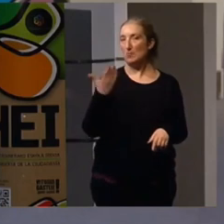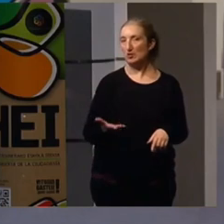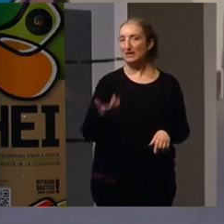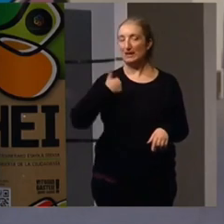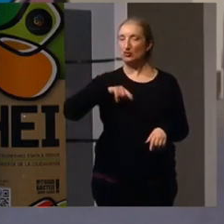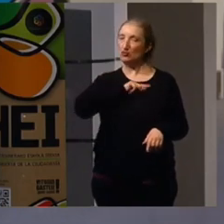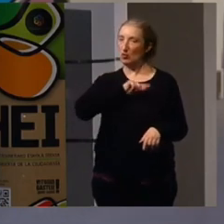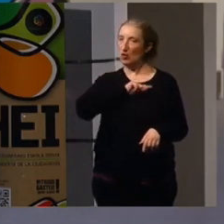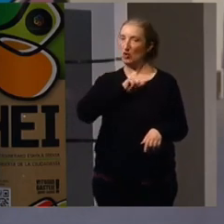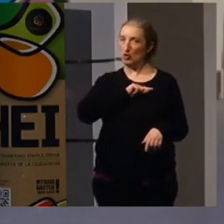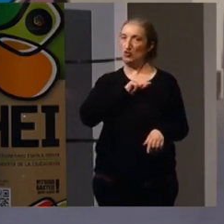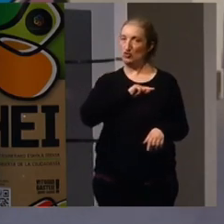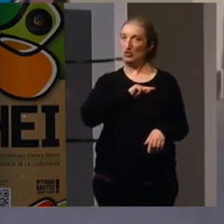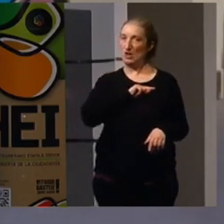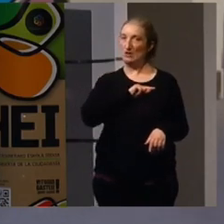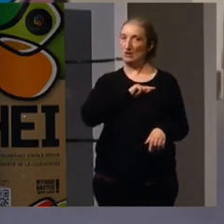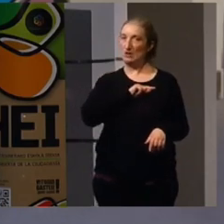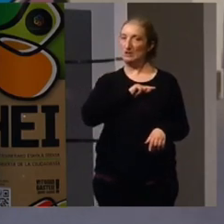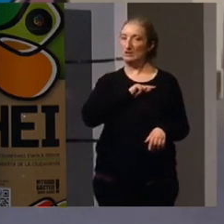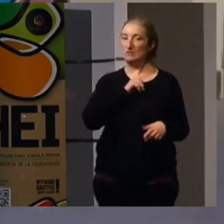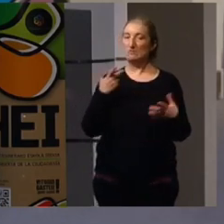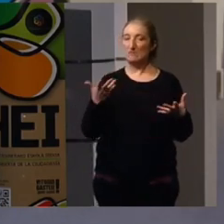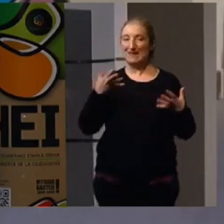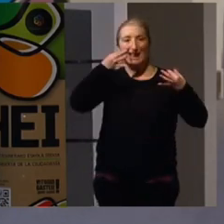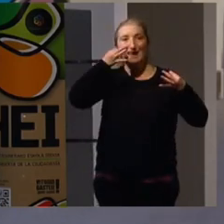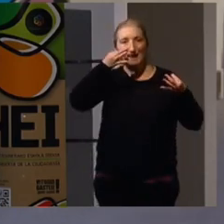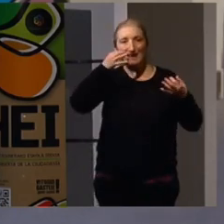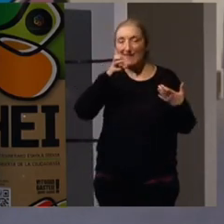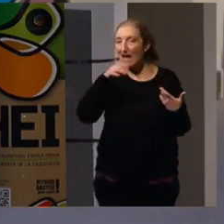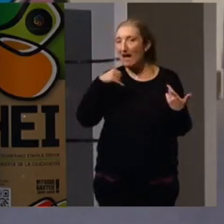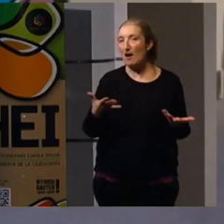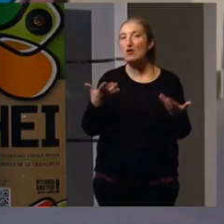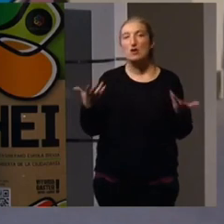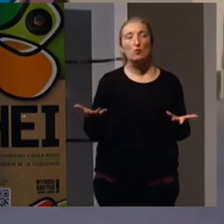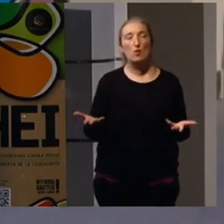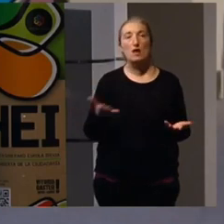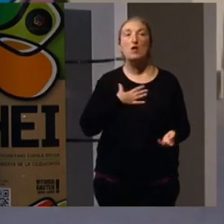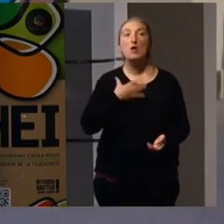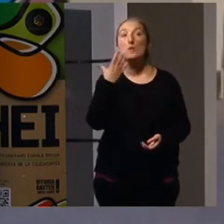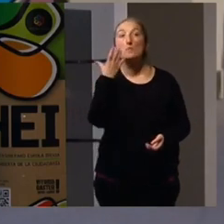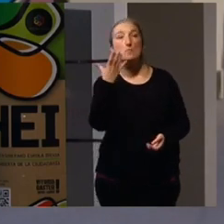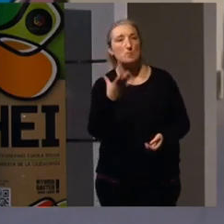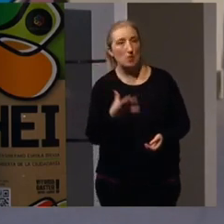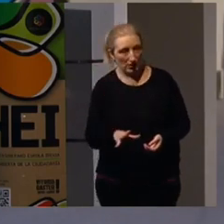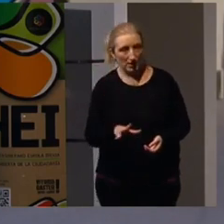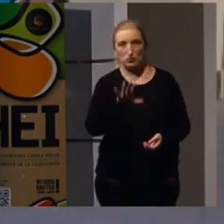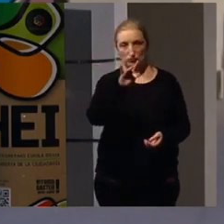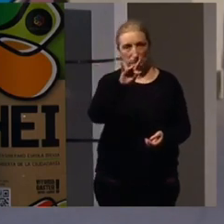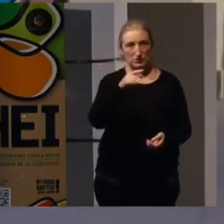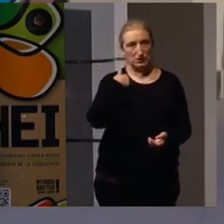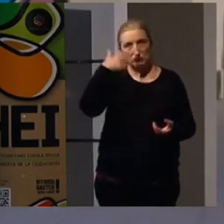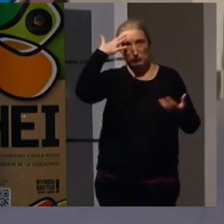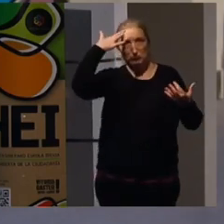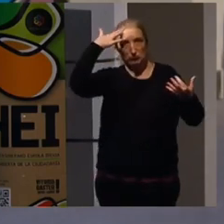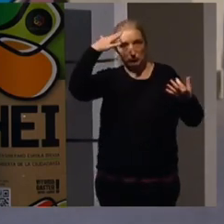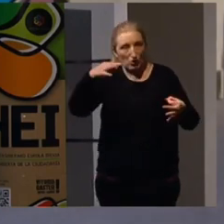que seamos conscientes de cuál es la realidad a día de hoy, ¿no? Entonces sí que podemos, eso, que sí que puede ser